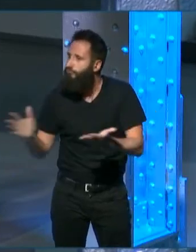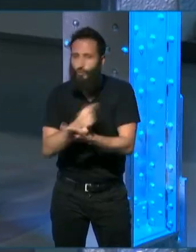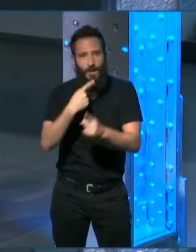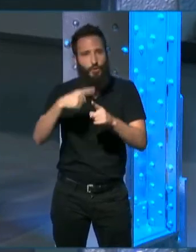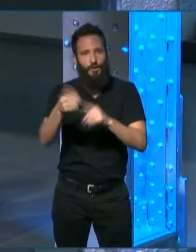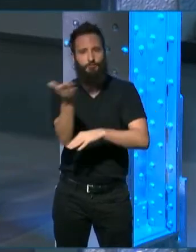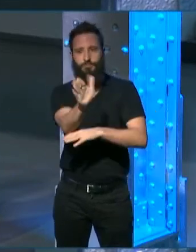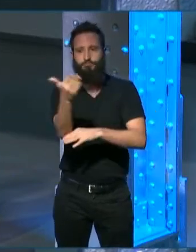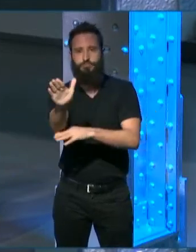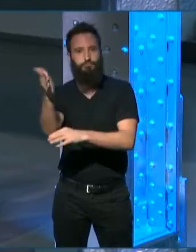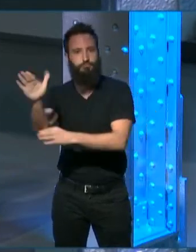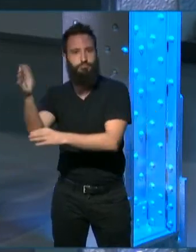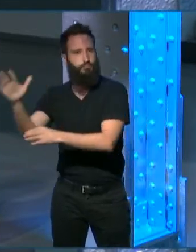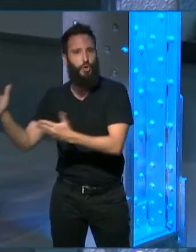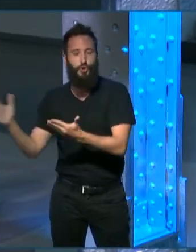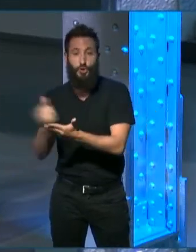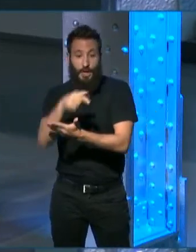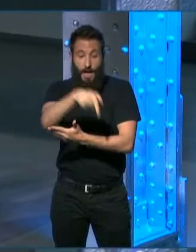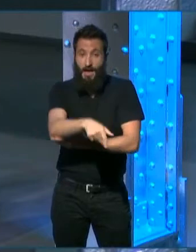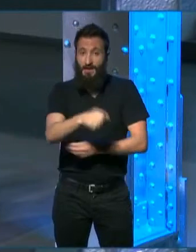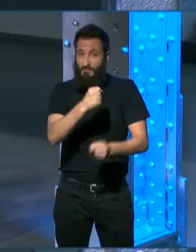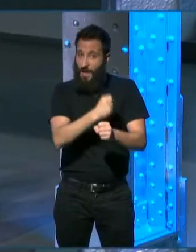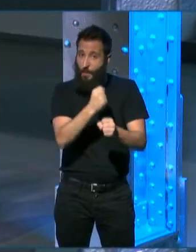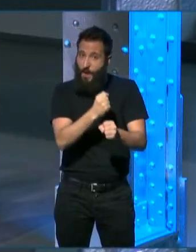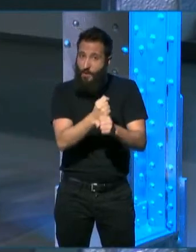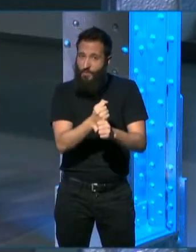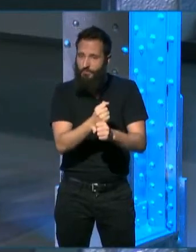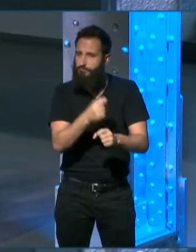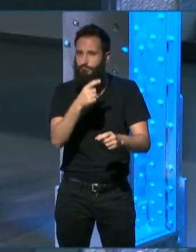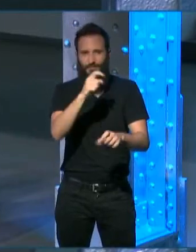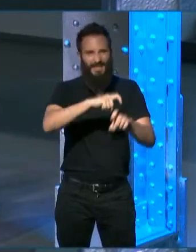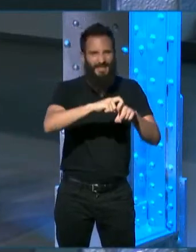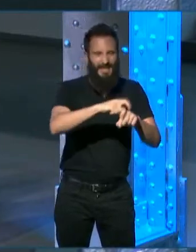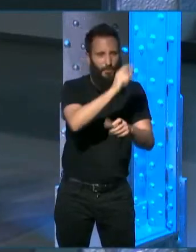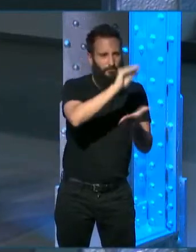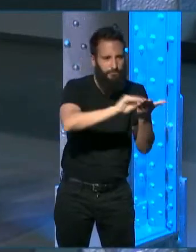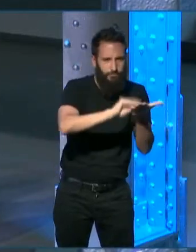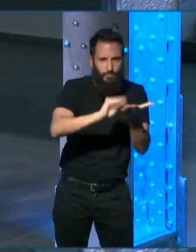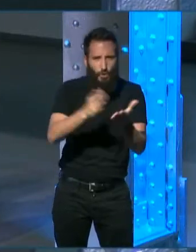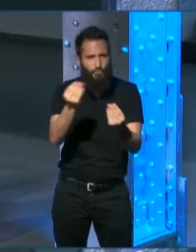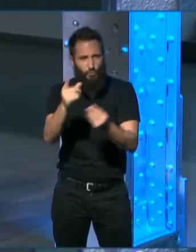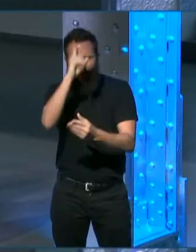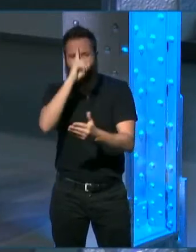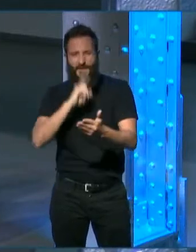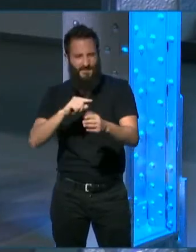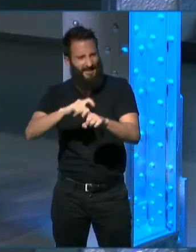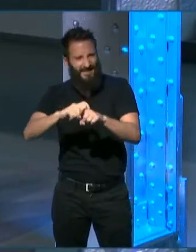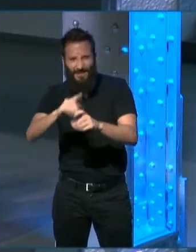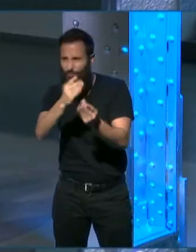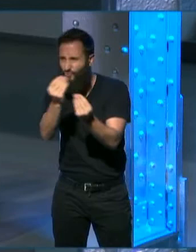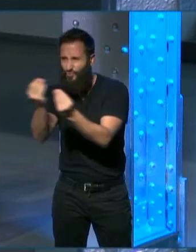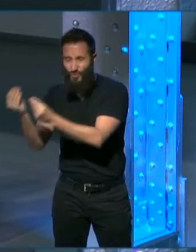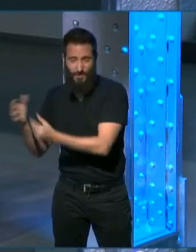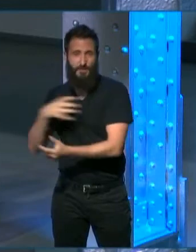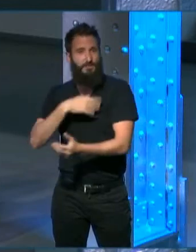en este trabajo hemos visto muchos tipos de escritores, muchos perfiles. Podemos decir que sí, a